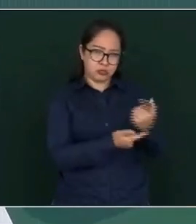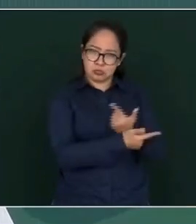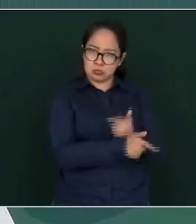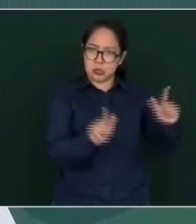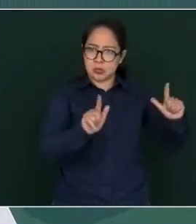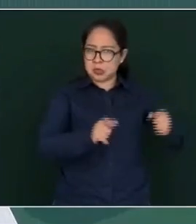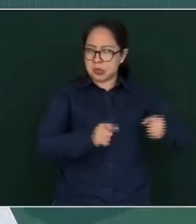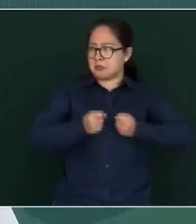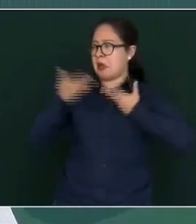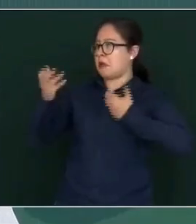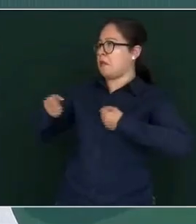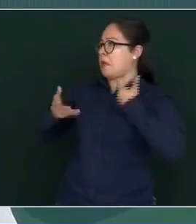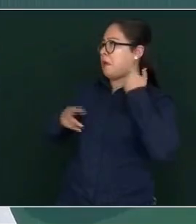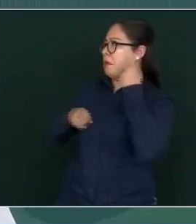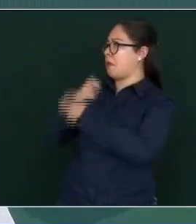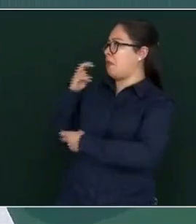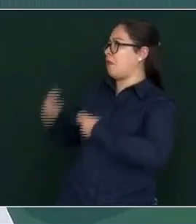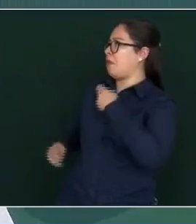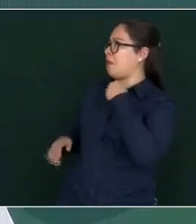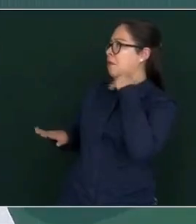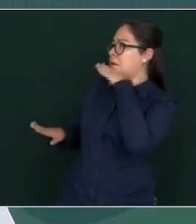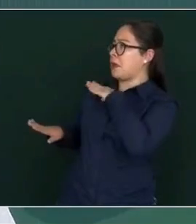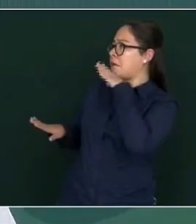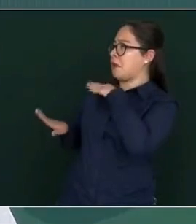democracia, el que haya debate,